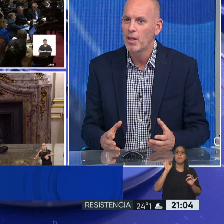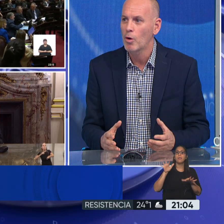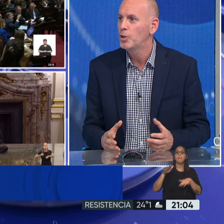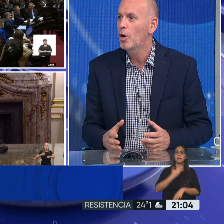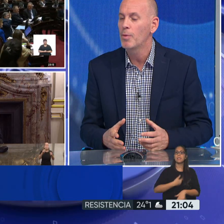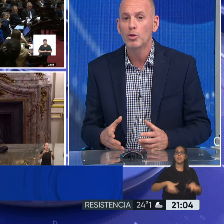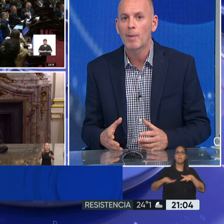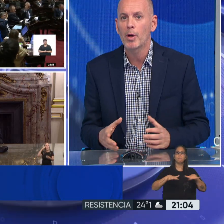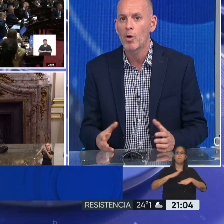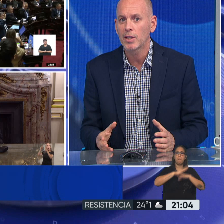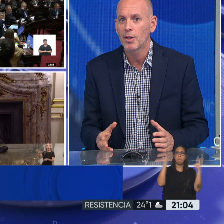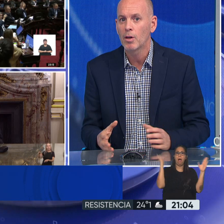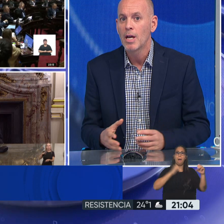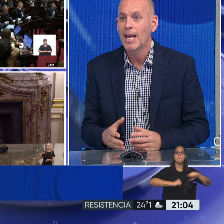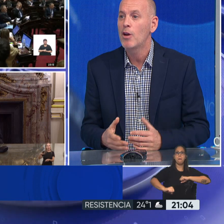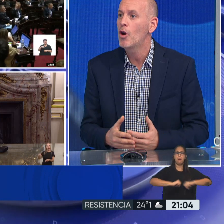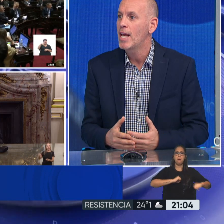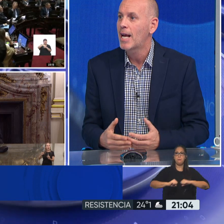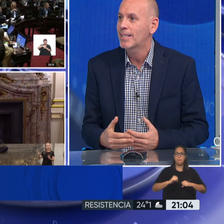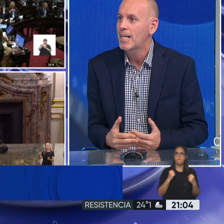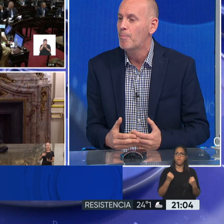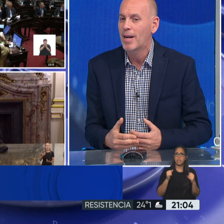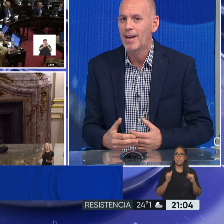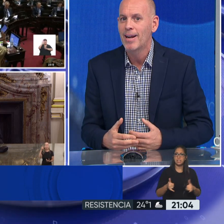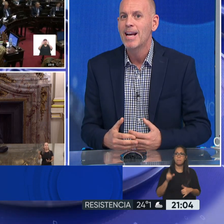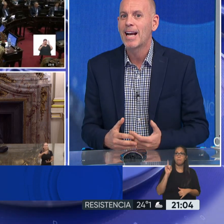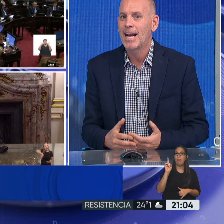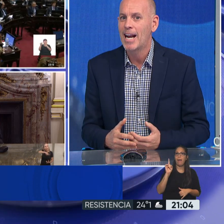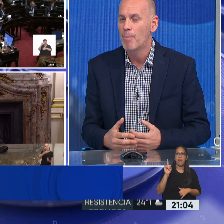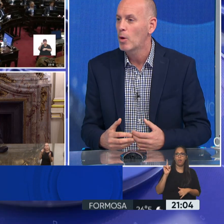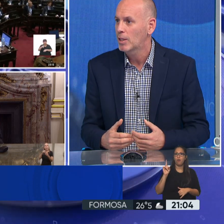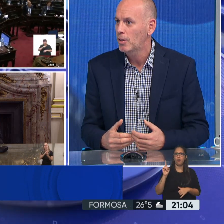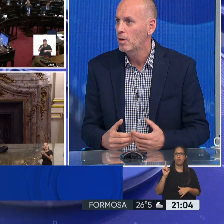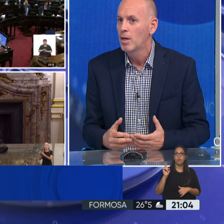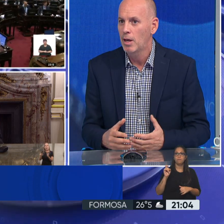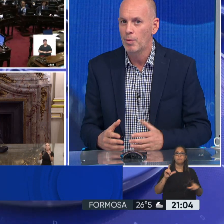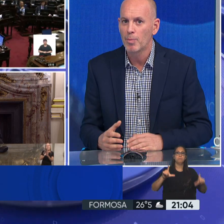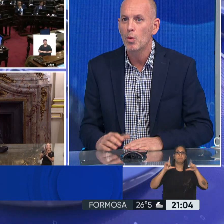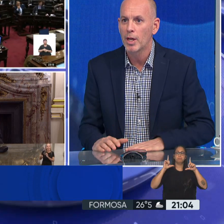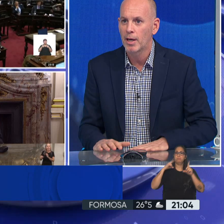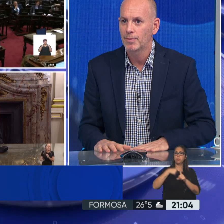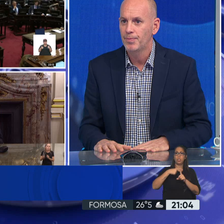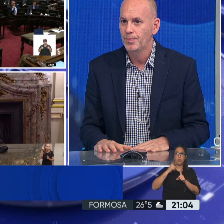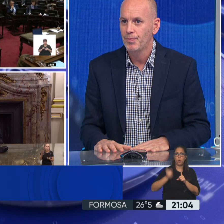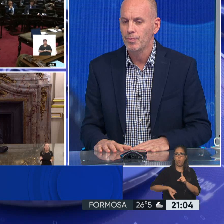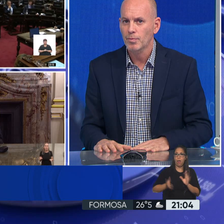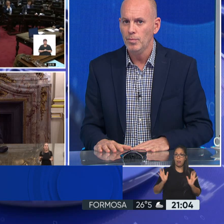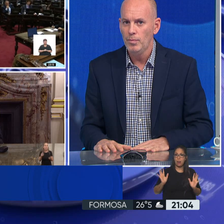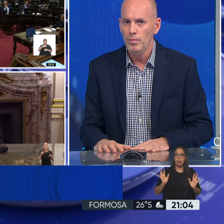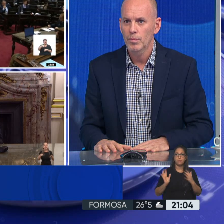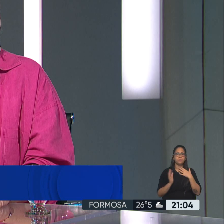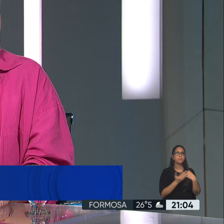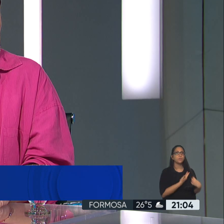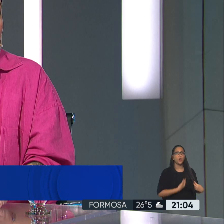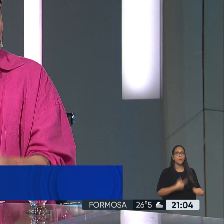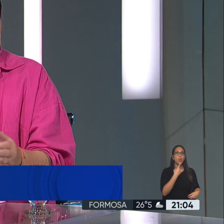mucha disrupción y mucha provocación, que no le hacía perder gran aprobación en la opinión pública. El gobierno viene diciendo